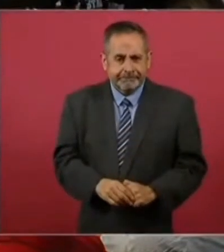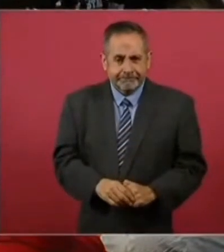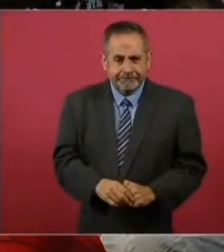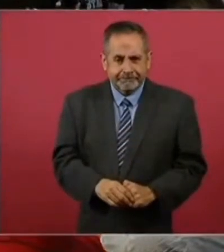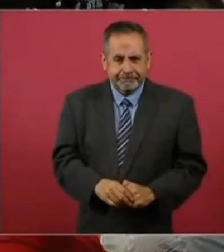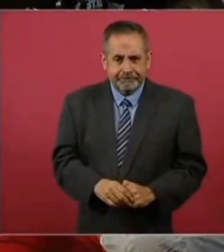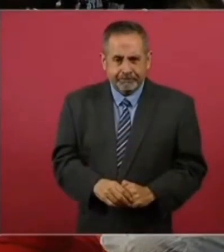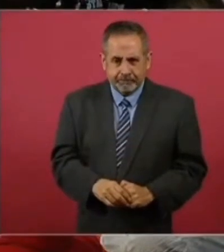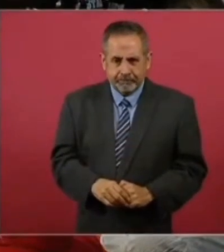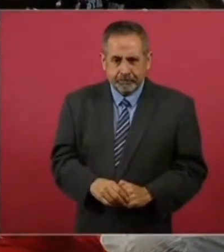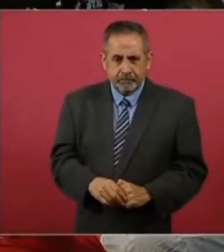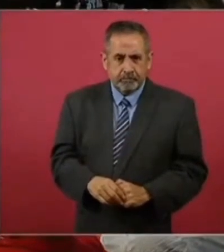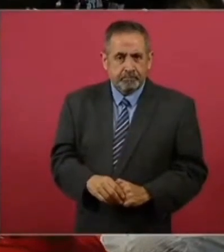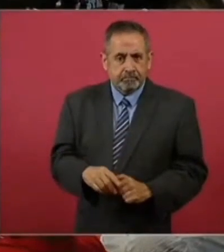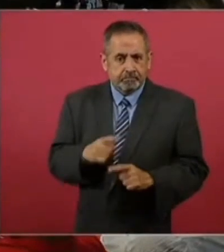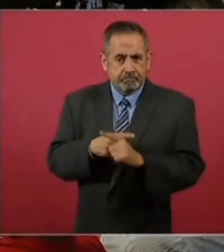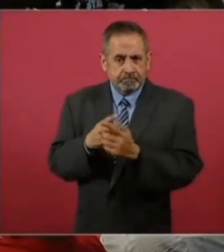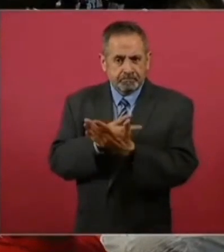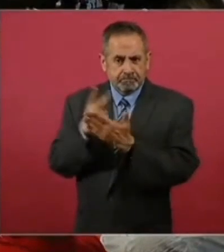hay proyectos